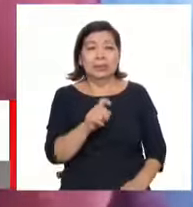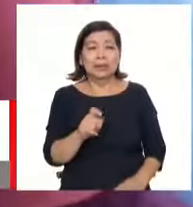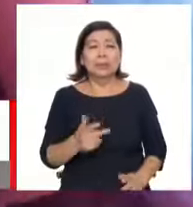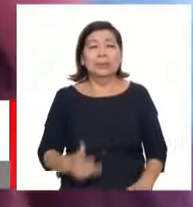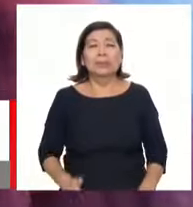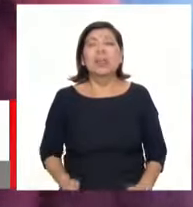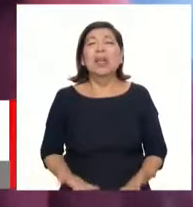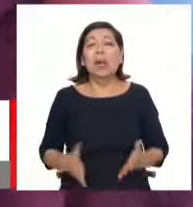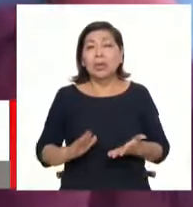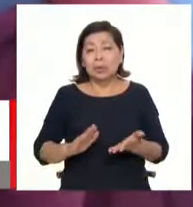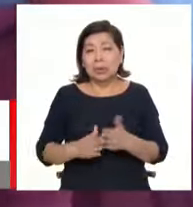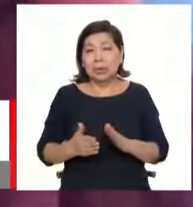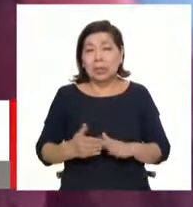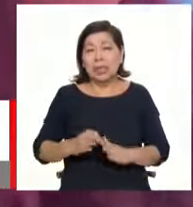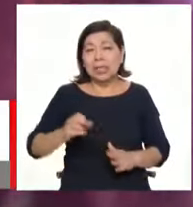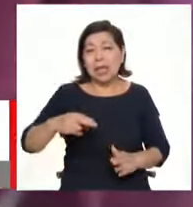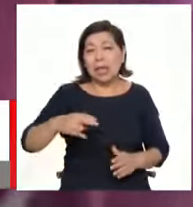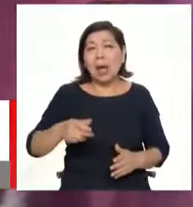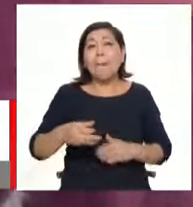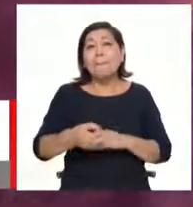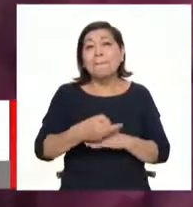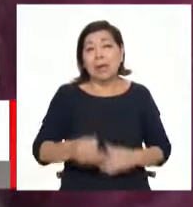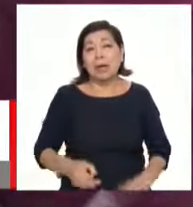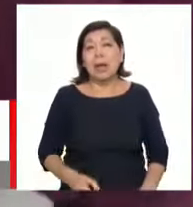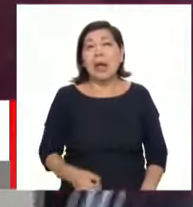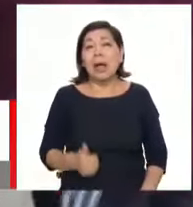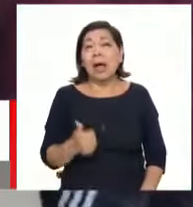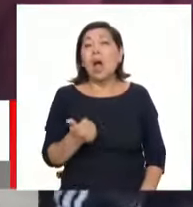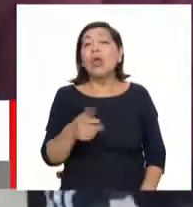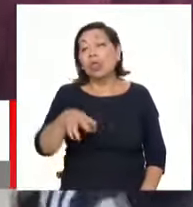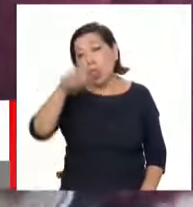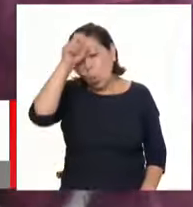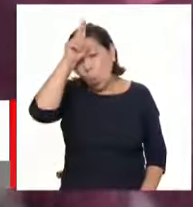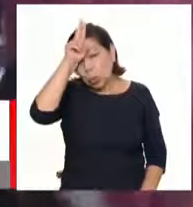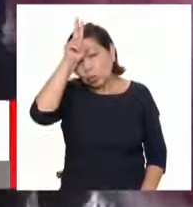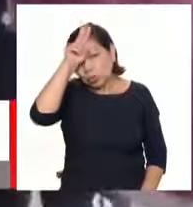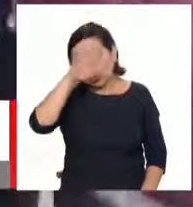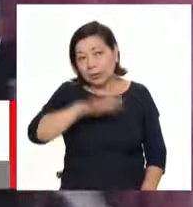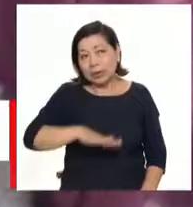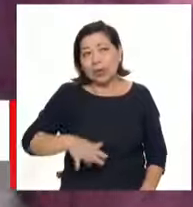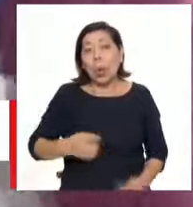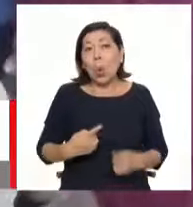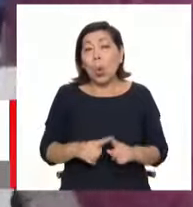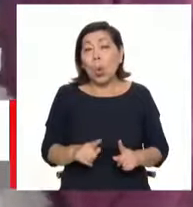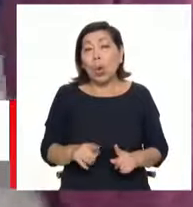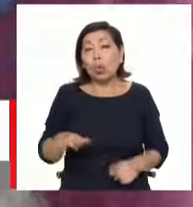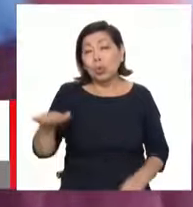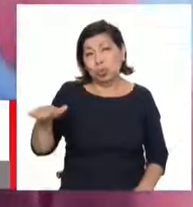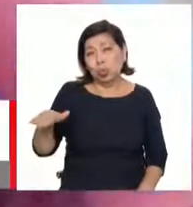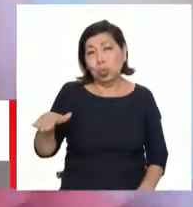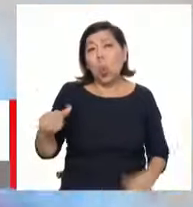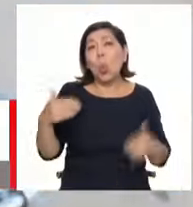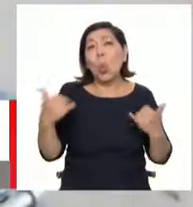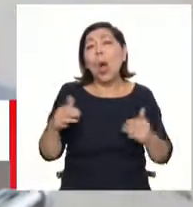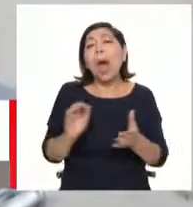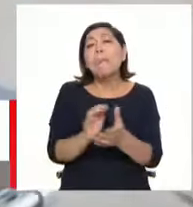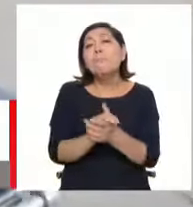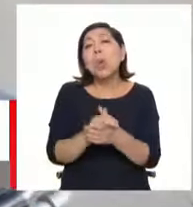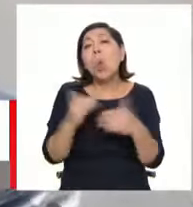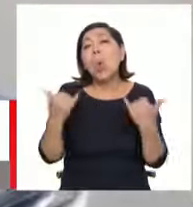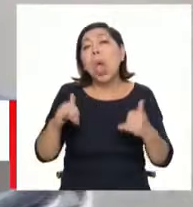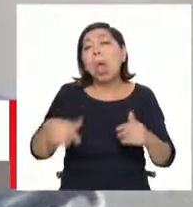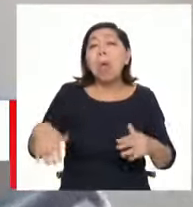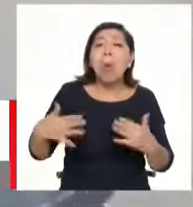50103 en la comunidad de Chacán, provincia de Anta, en Cusco. Ocurrió mientras la menor jugaba con sus